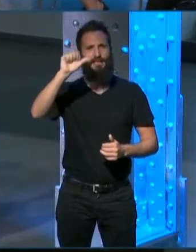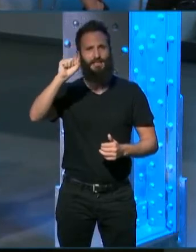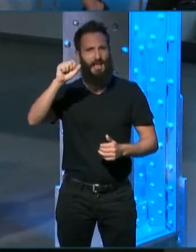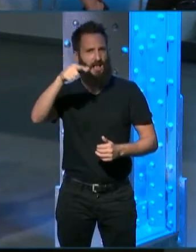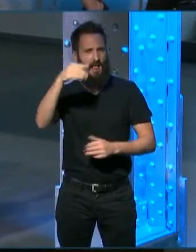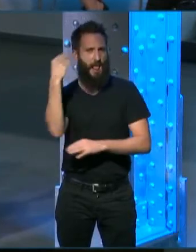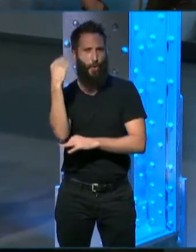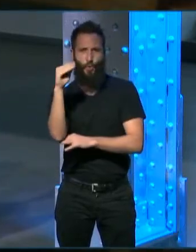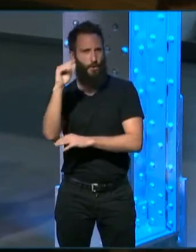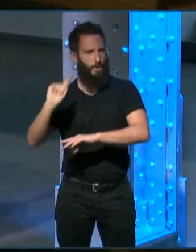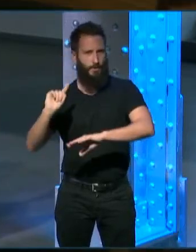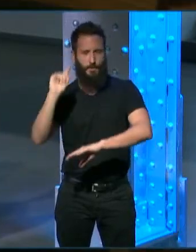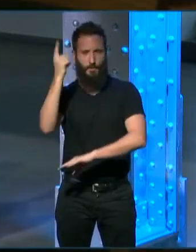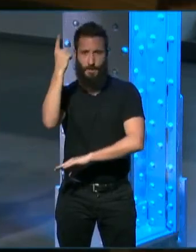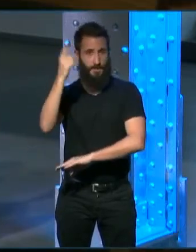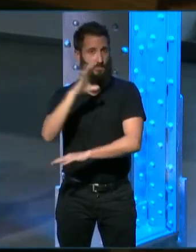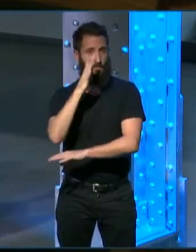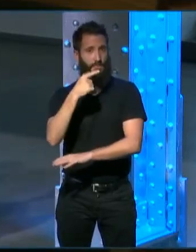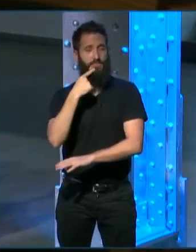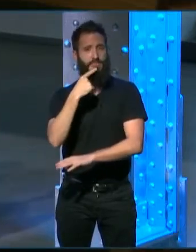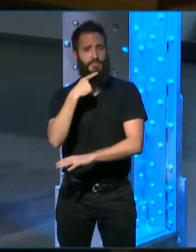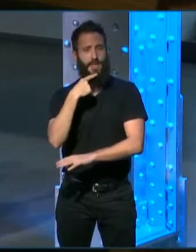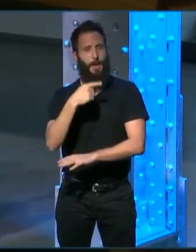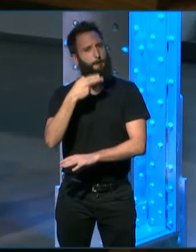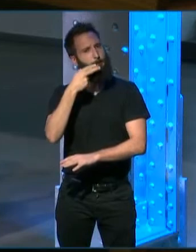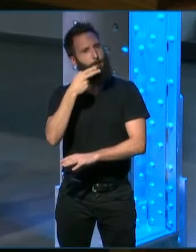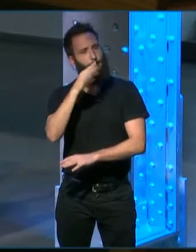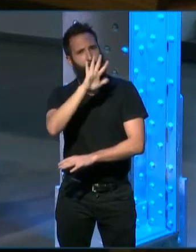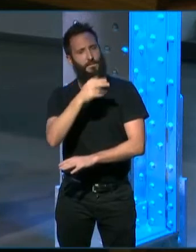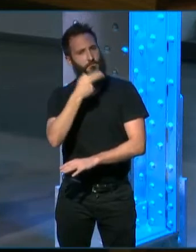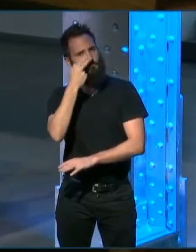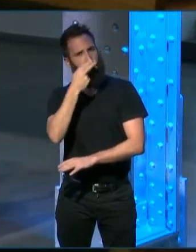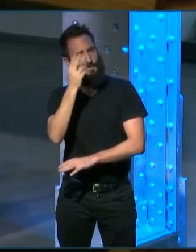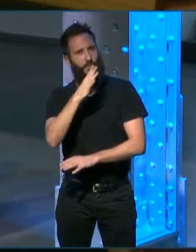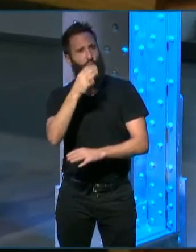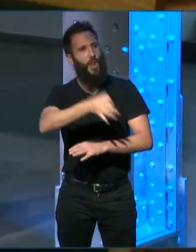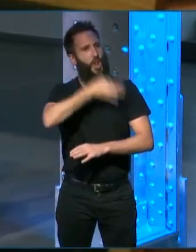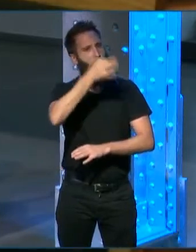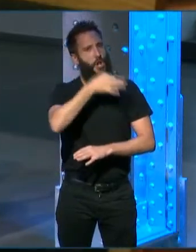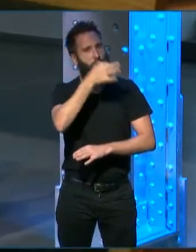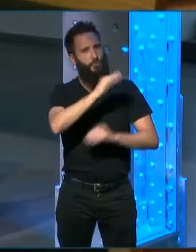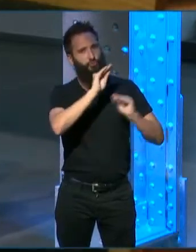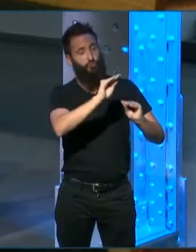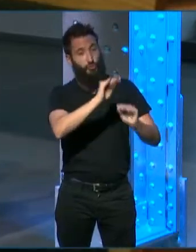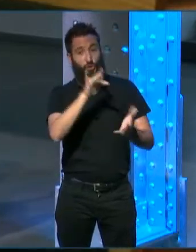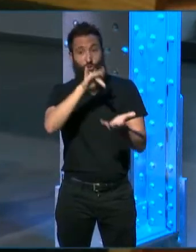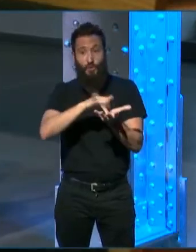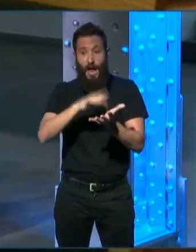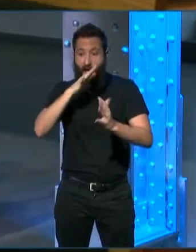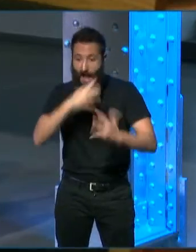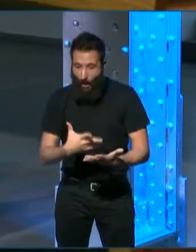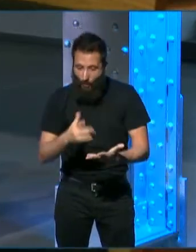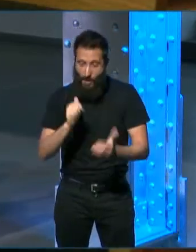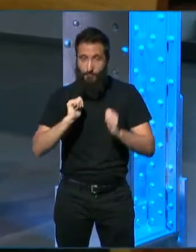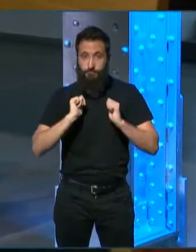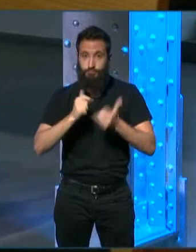la estuve viéndolo fuera, la chica más joven, que dijo que me parecía interesante su testimonio, ¿no? Que ella si empezara a escribir ahora, que a lo mejor no escribiría, que